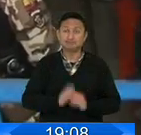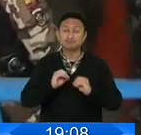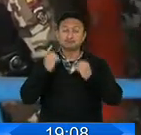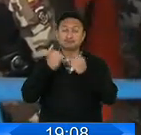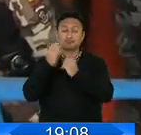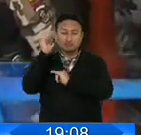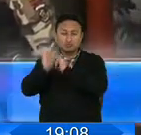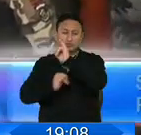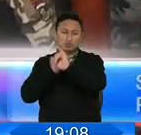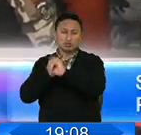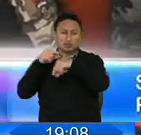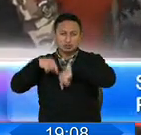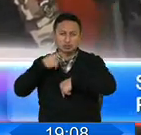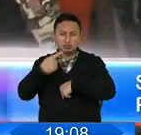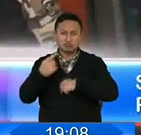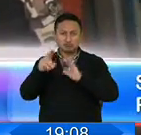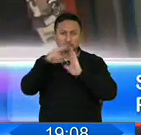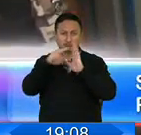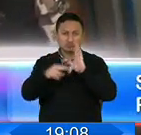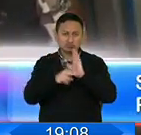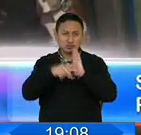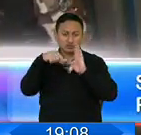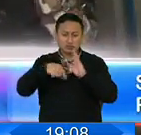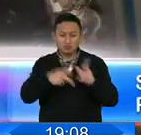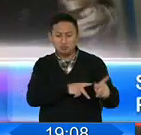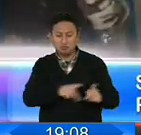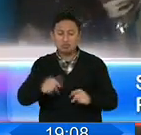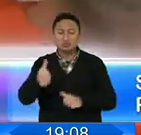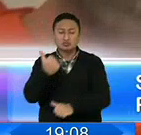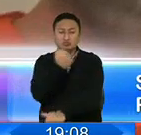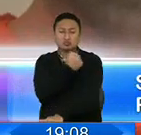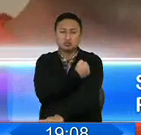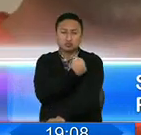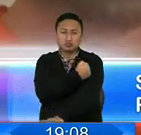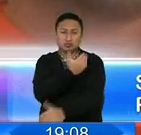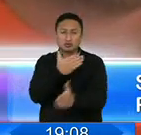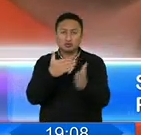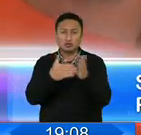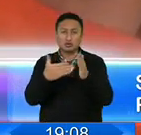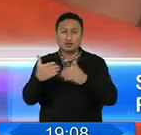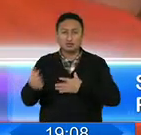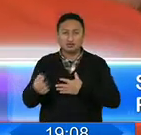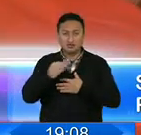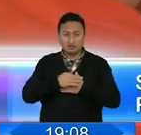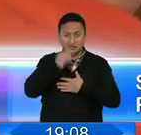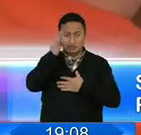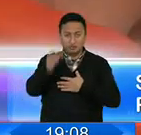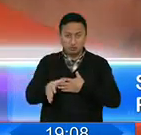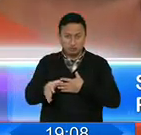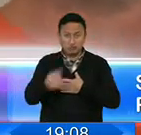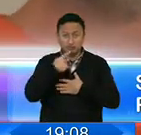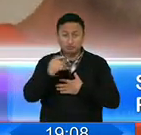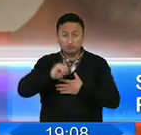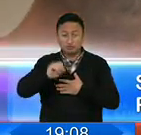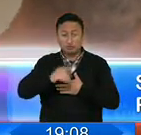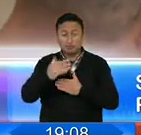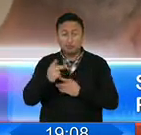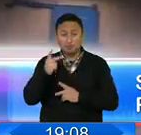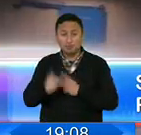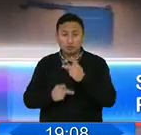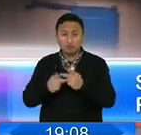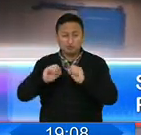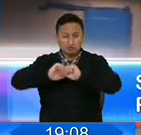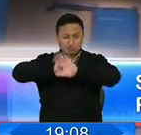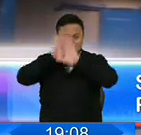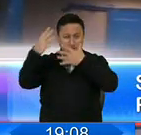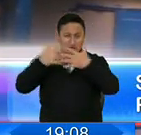internacionales establecieron principios en el plan de acción de la vacuna contra el COVID-19, recalcando que debe ser un proceso transparente